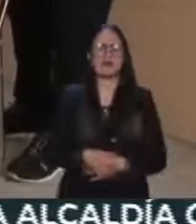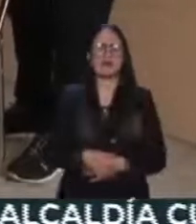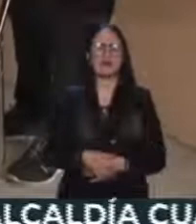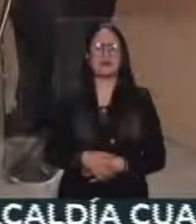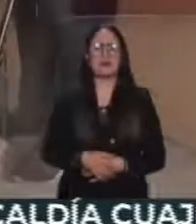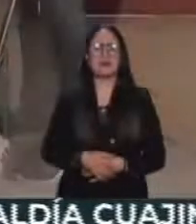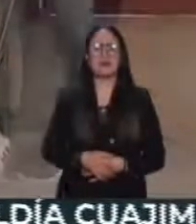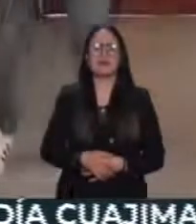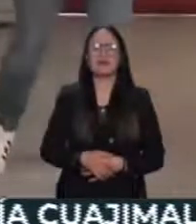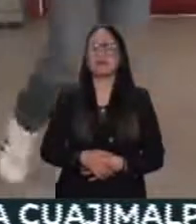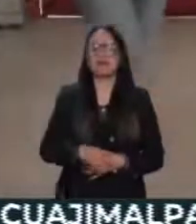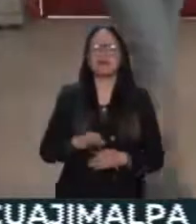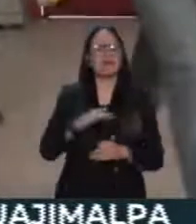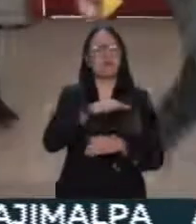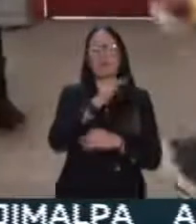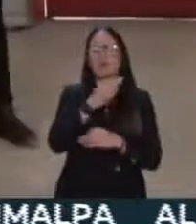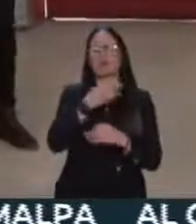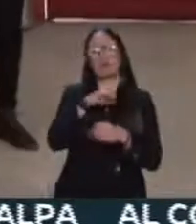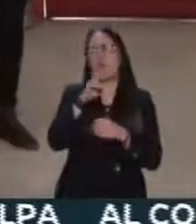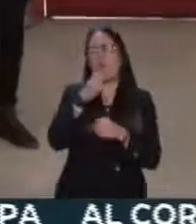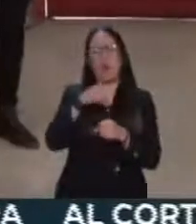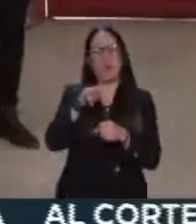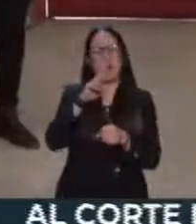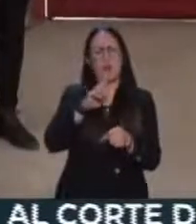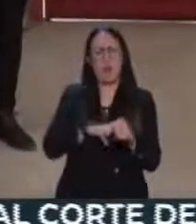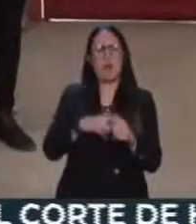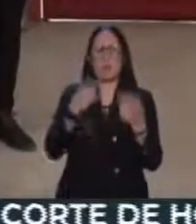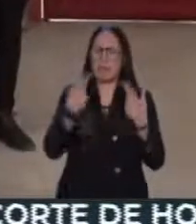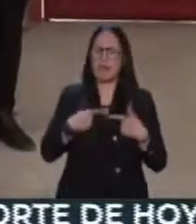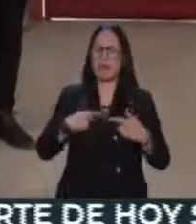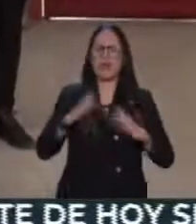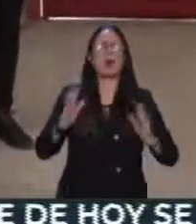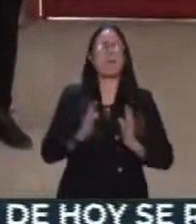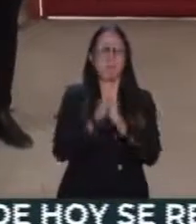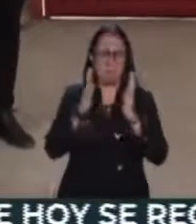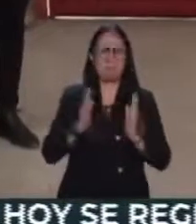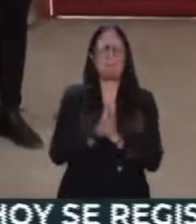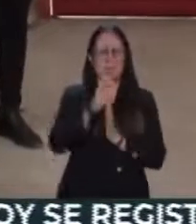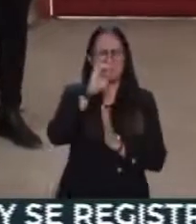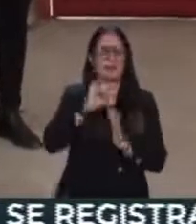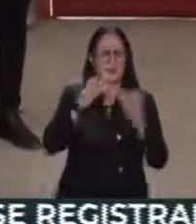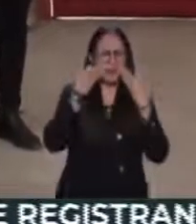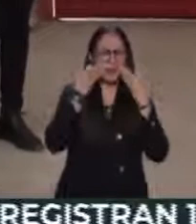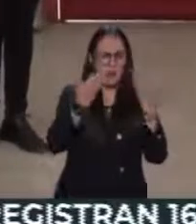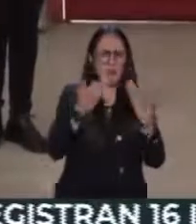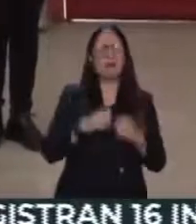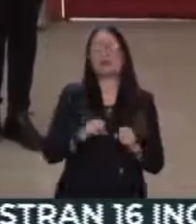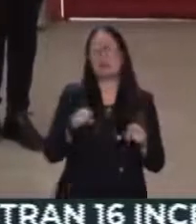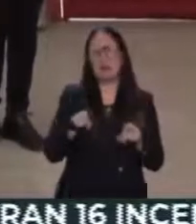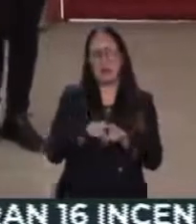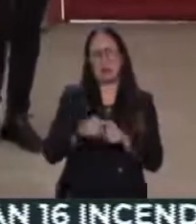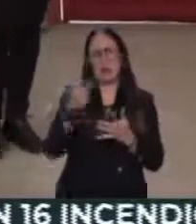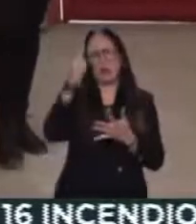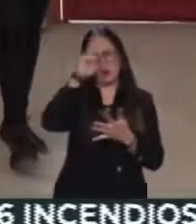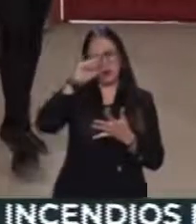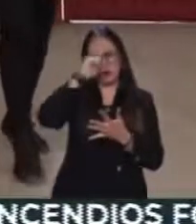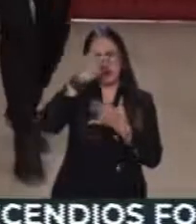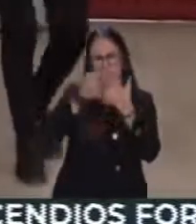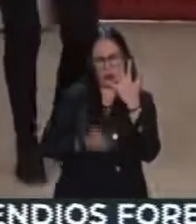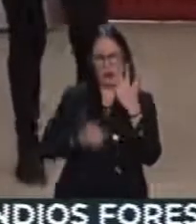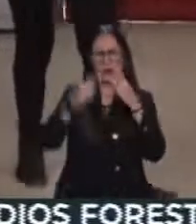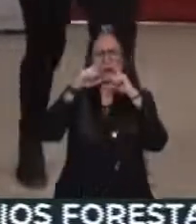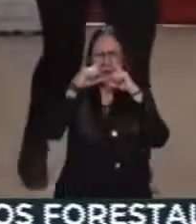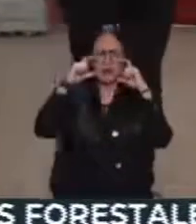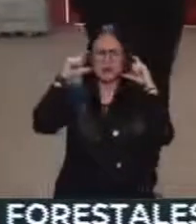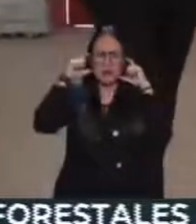surgía con normalidad. La gente, la verdad es que se notó mucha participación del lado oriente de la ciudad, con todas las medidas de seguridad, claro, personas que llevaban